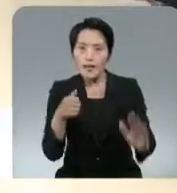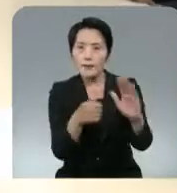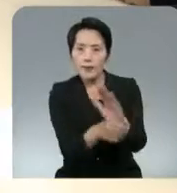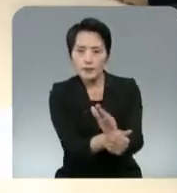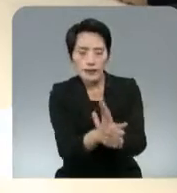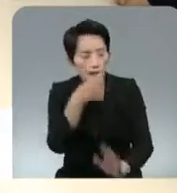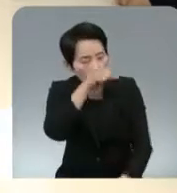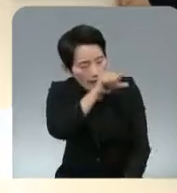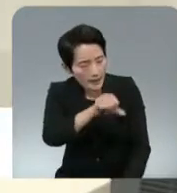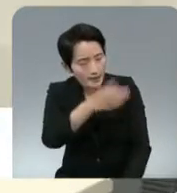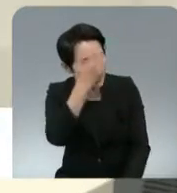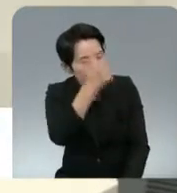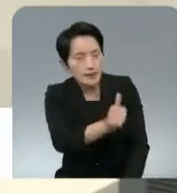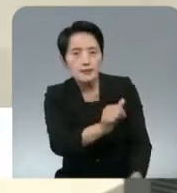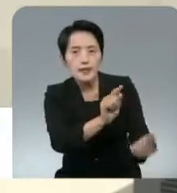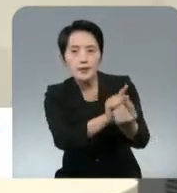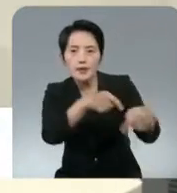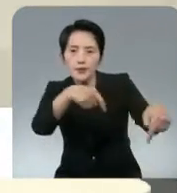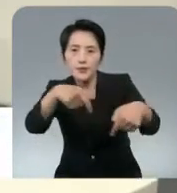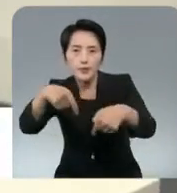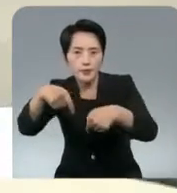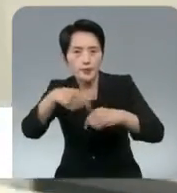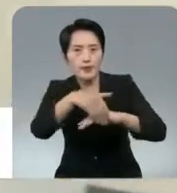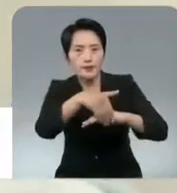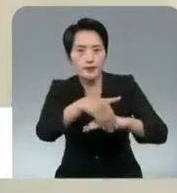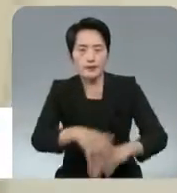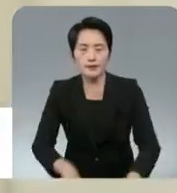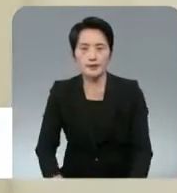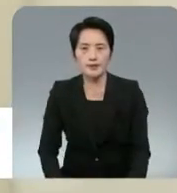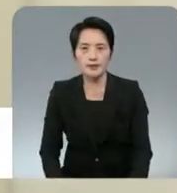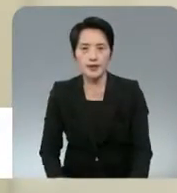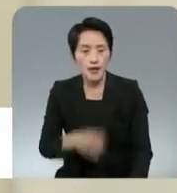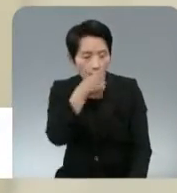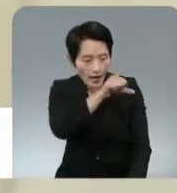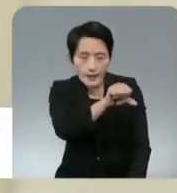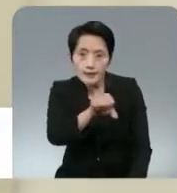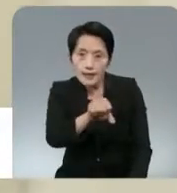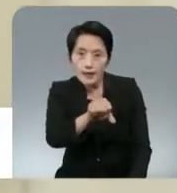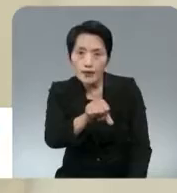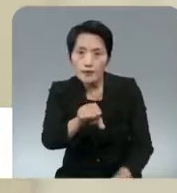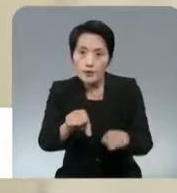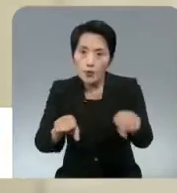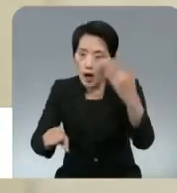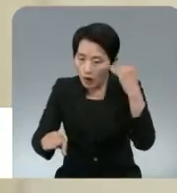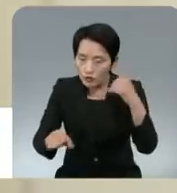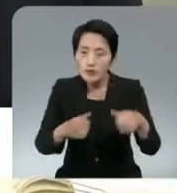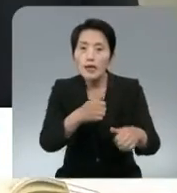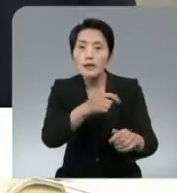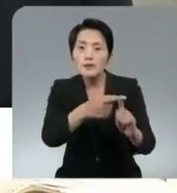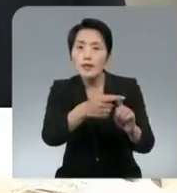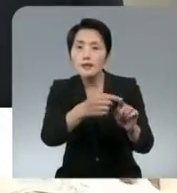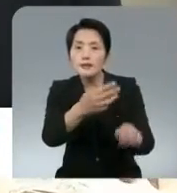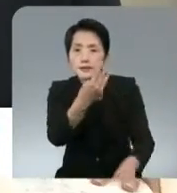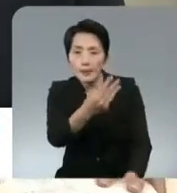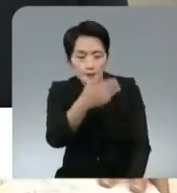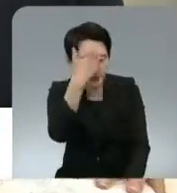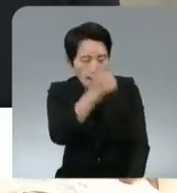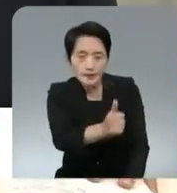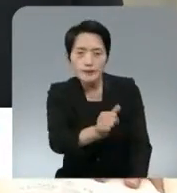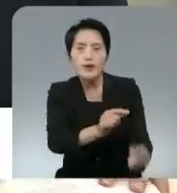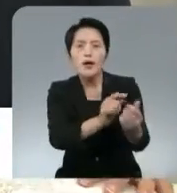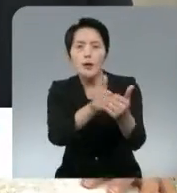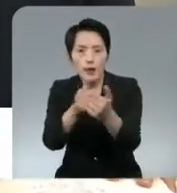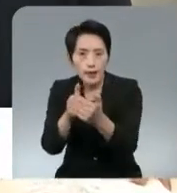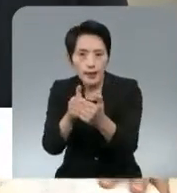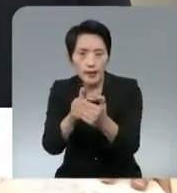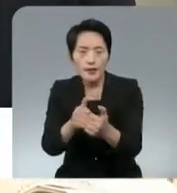asociación de Naciones del sudeste asiático más los de China Japón en paralelo una vez allí asistirá la Cumbre Corea del Sur asean y a la Cumbre de